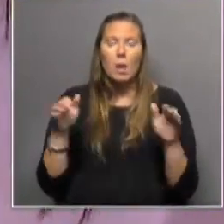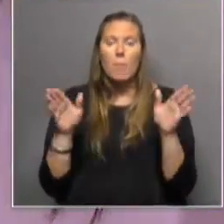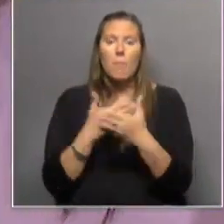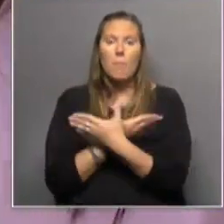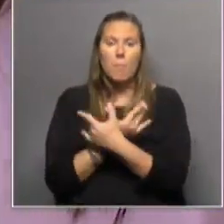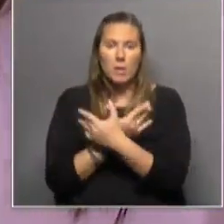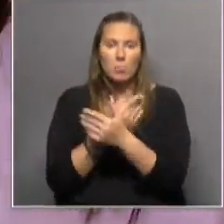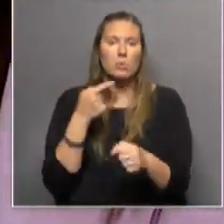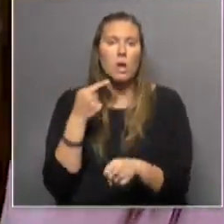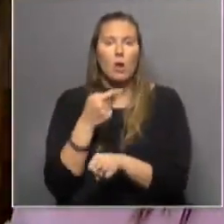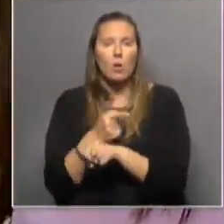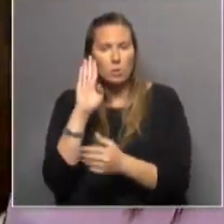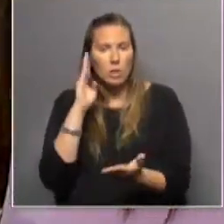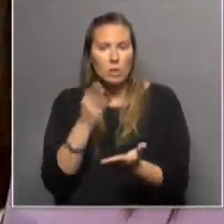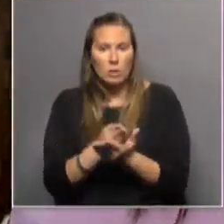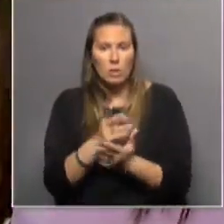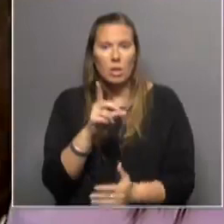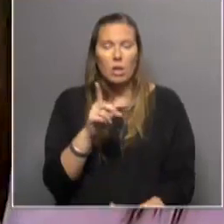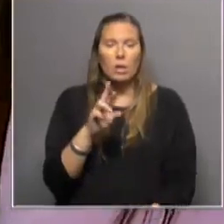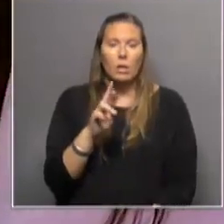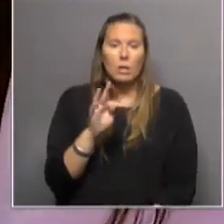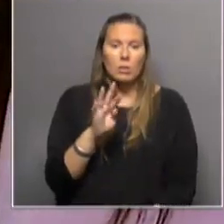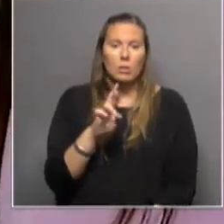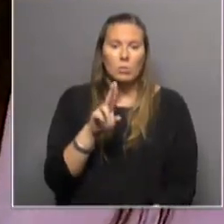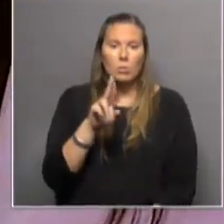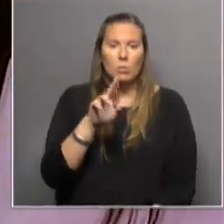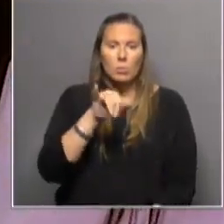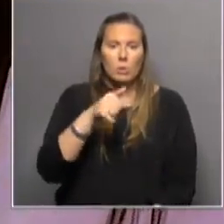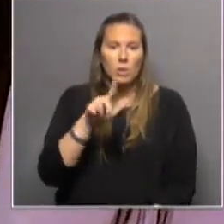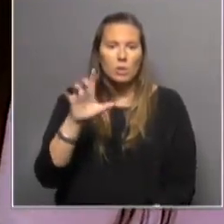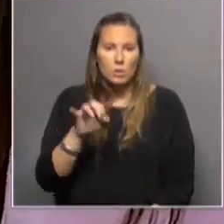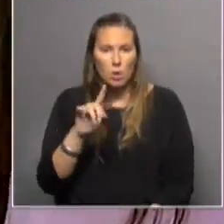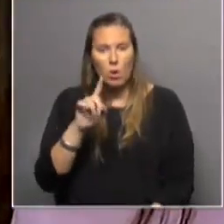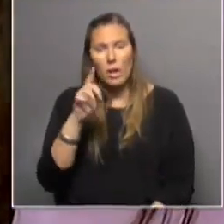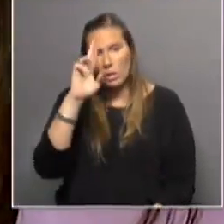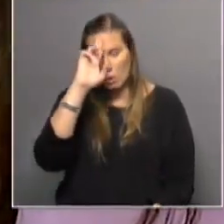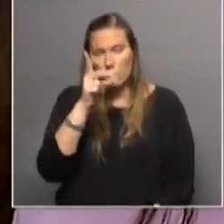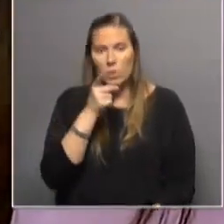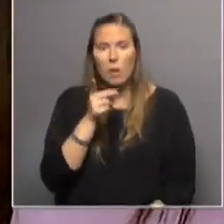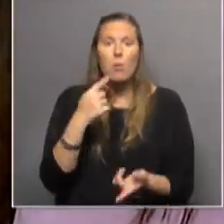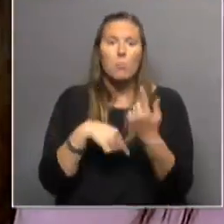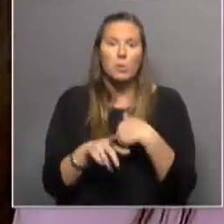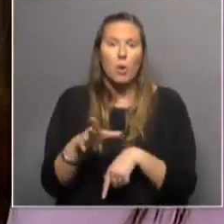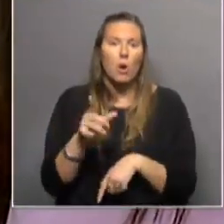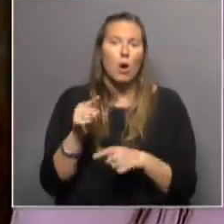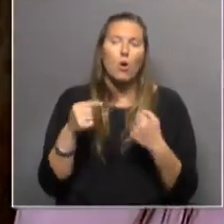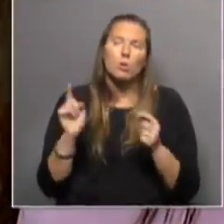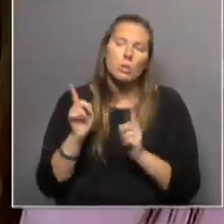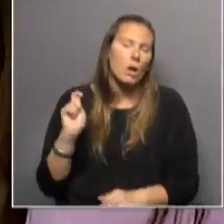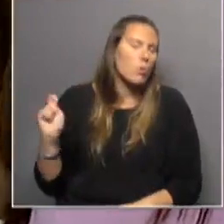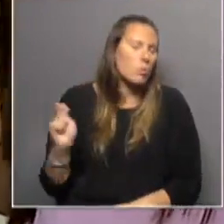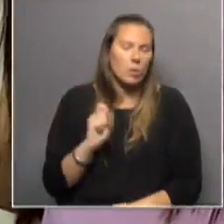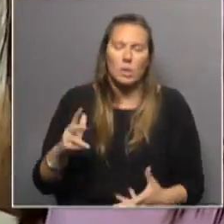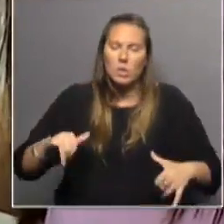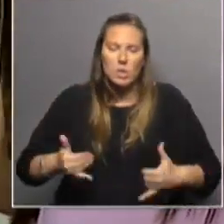dictadura de Trujillo en República Dominicana. Bien, pero hoy tenemos algunas cosas que nos urgen, que tienen que ver